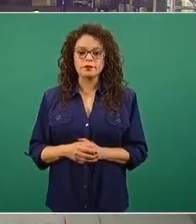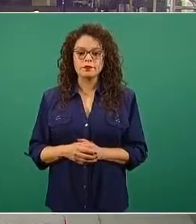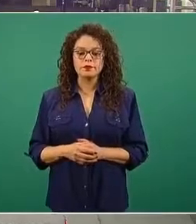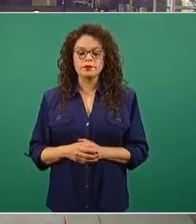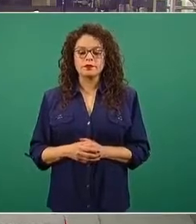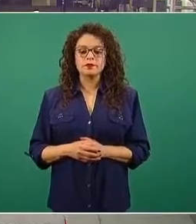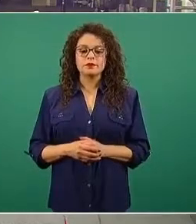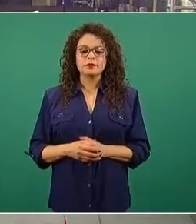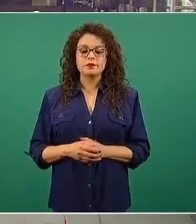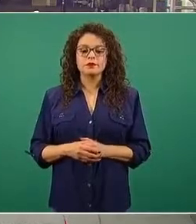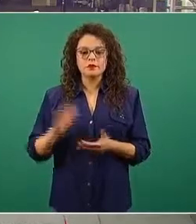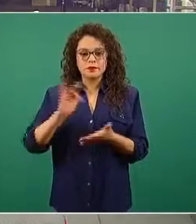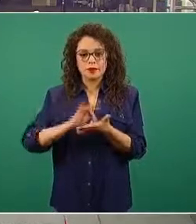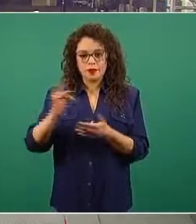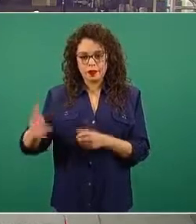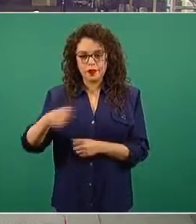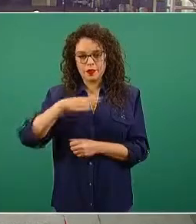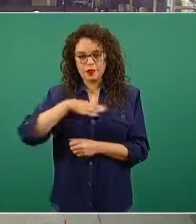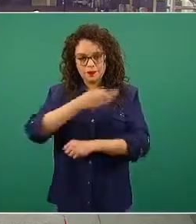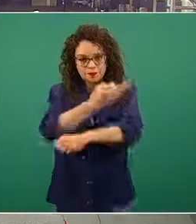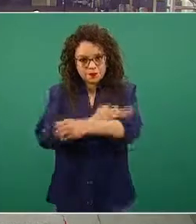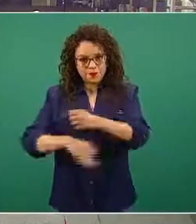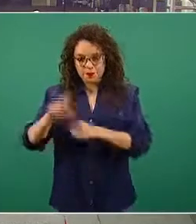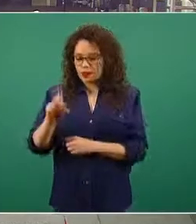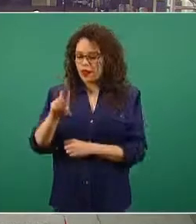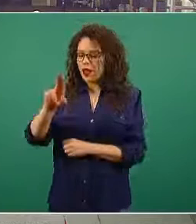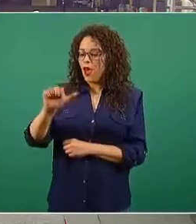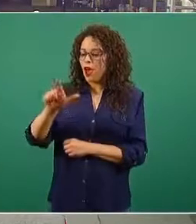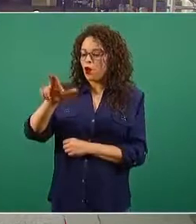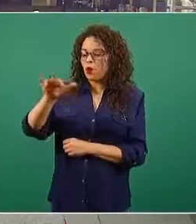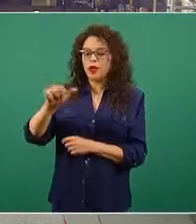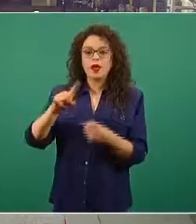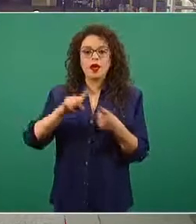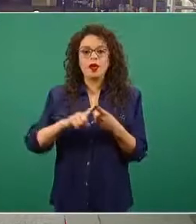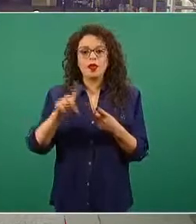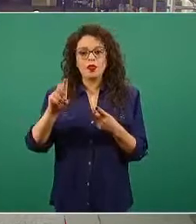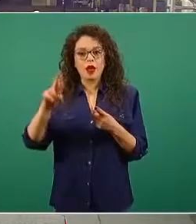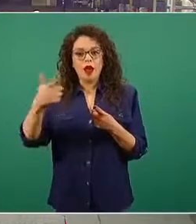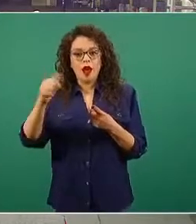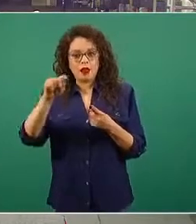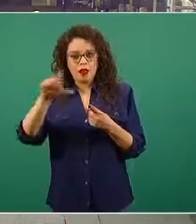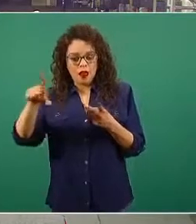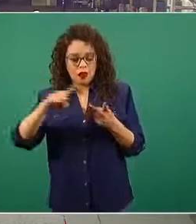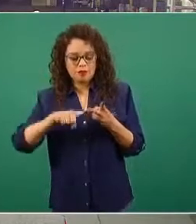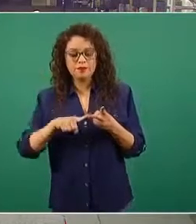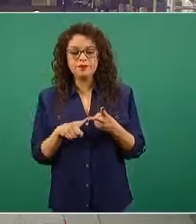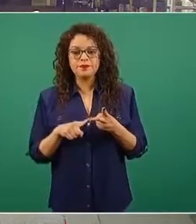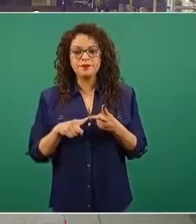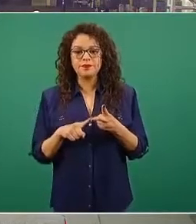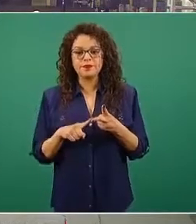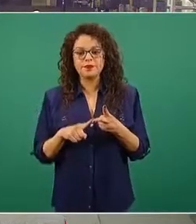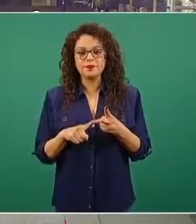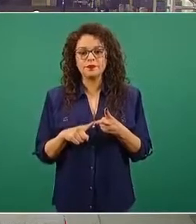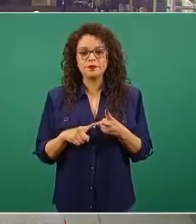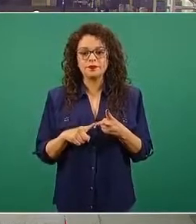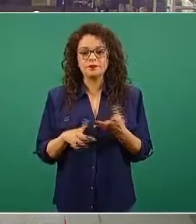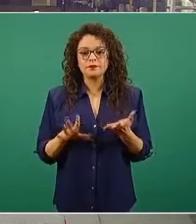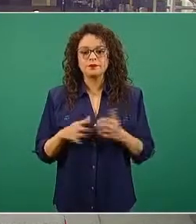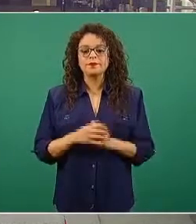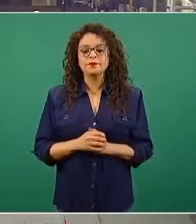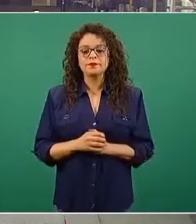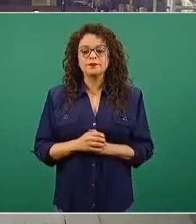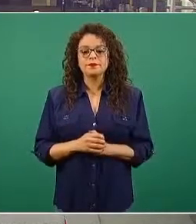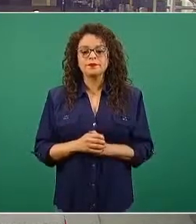Gracias, buenas tardes, doctora Lomía, buenas noches, doctor Gatell. Una precisión,